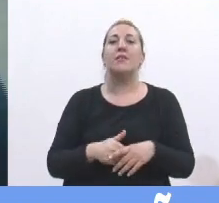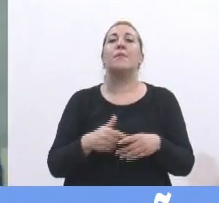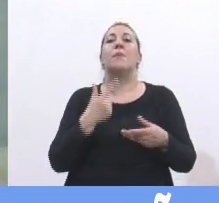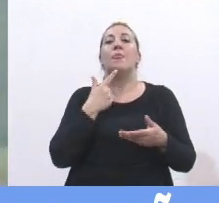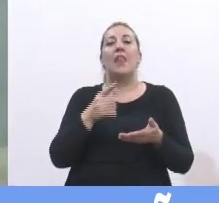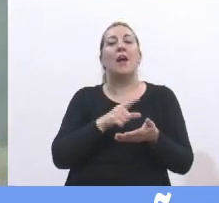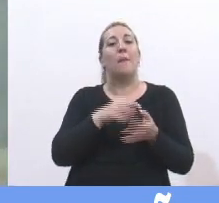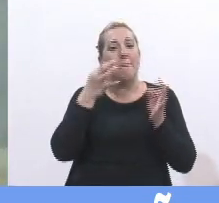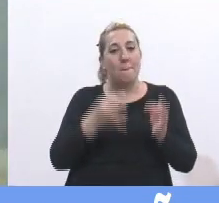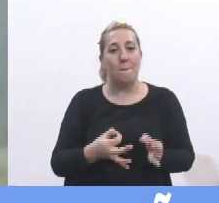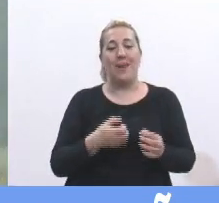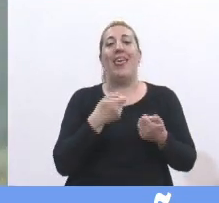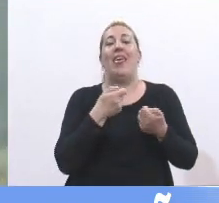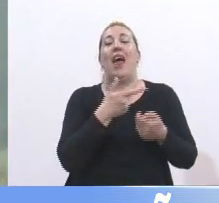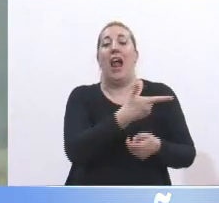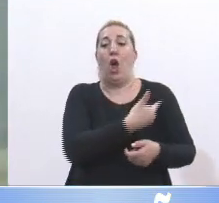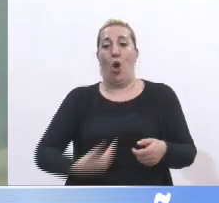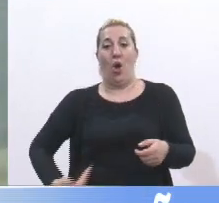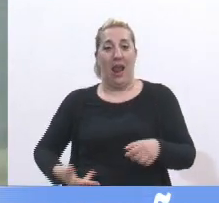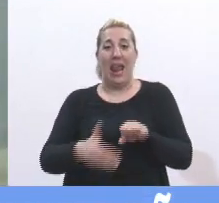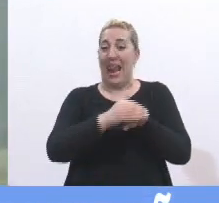de la RETA más precisamente,